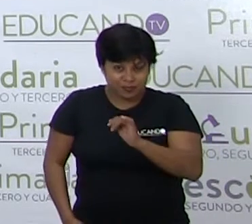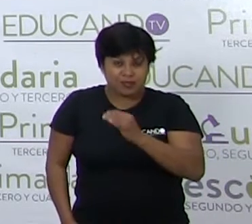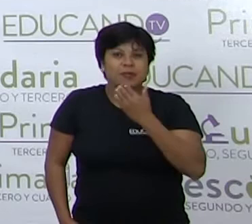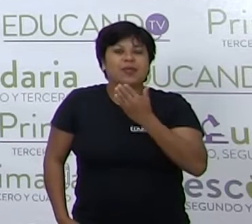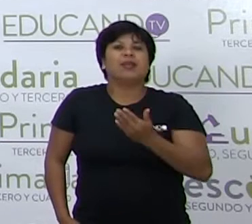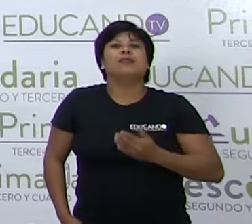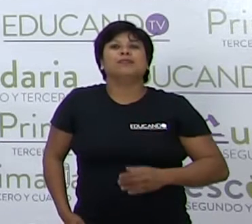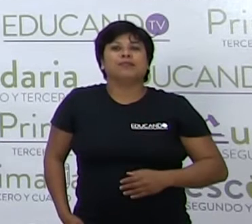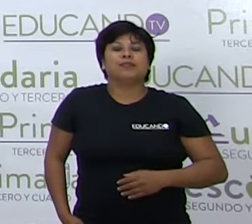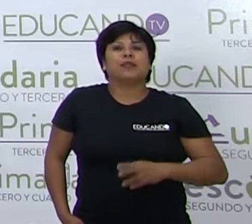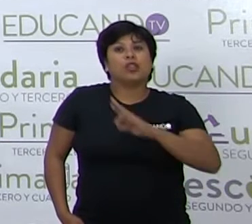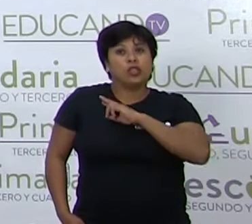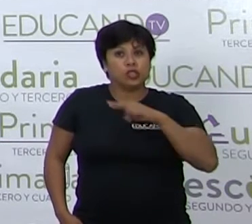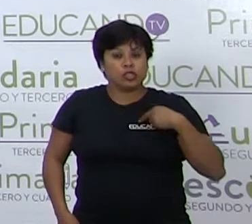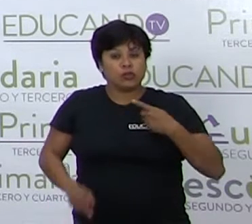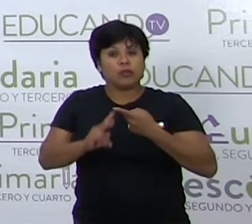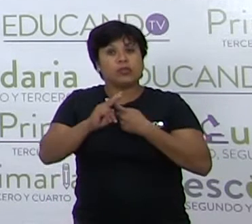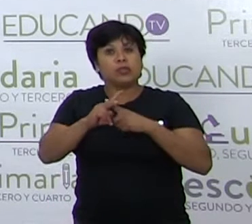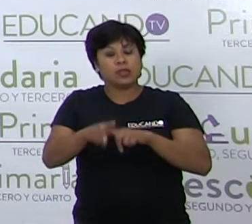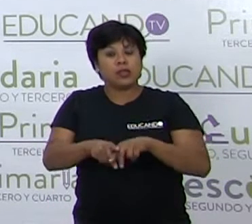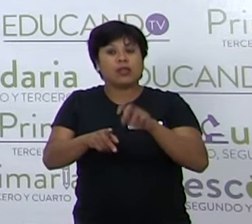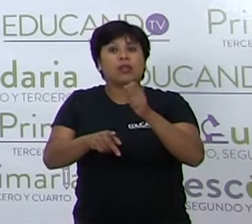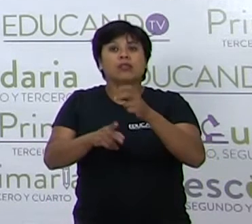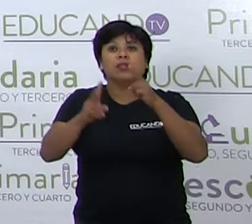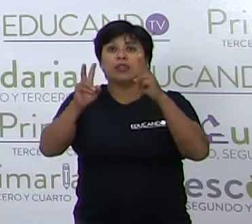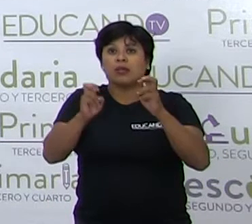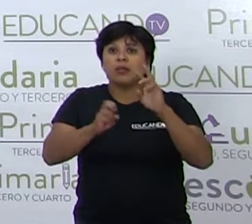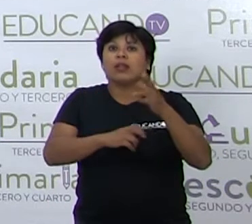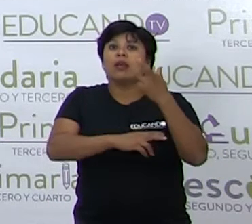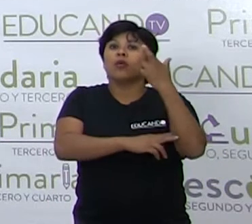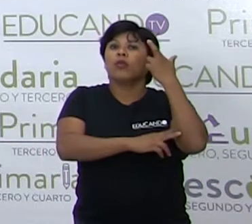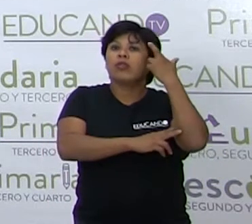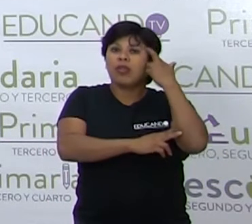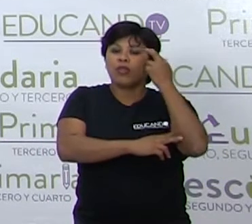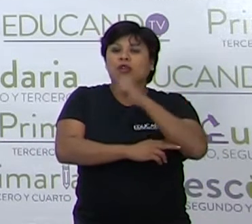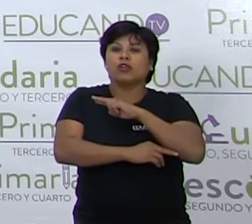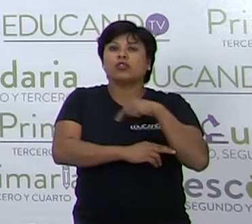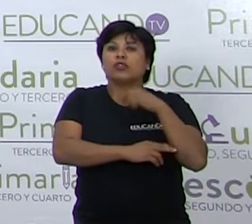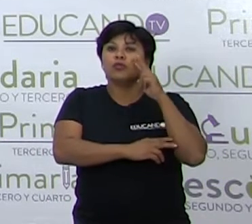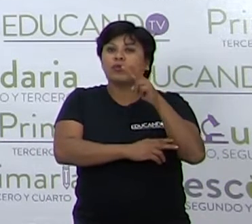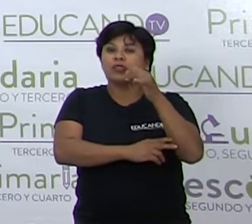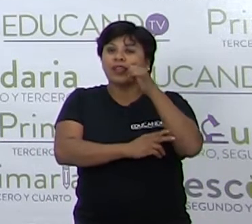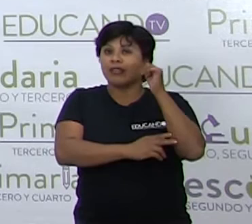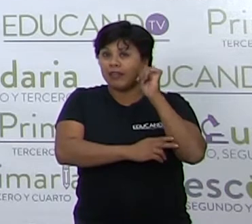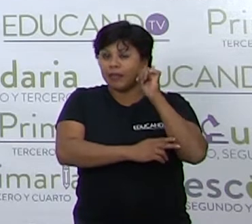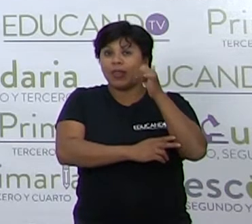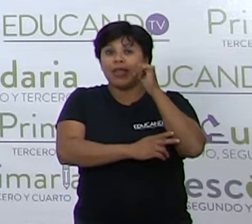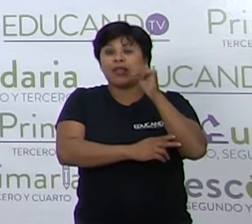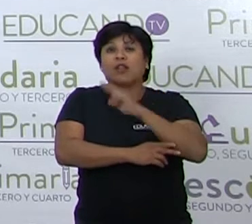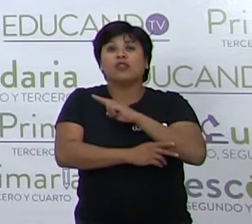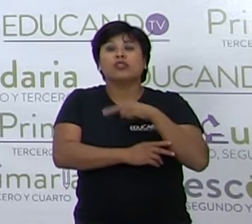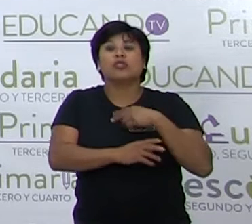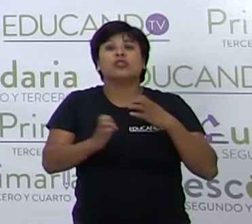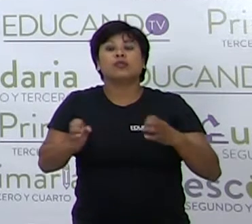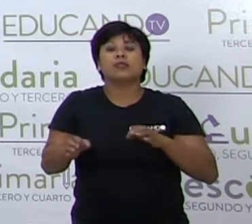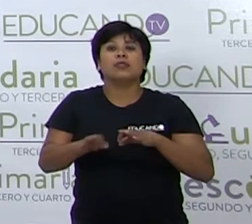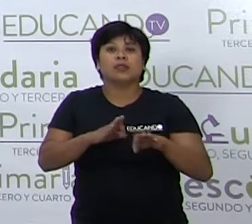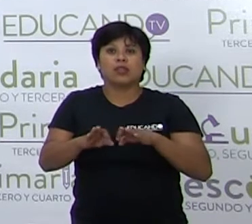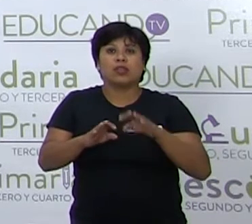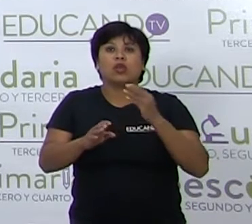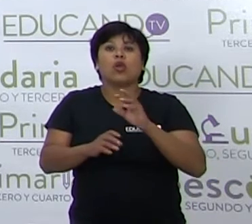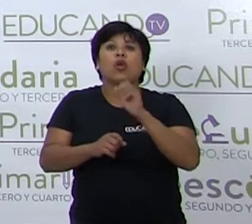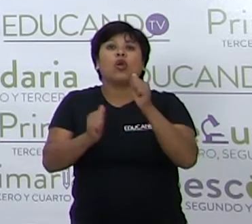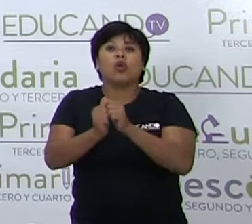bien. Vamos a iniciar con el tema recordando lo que vimos ayer. Ayer estuvimos trabajando con